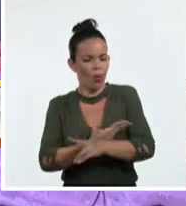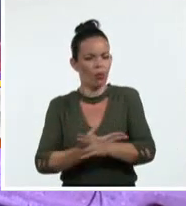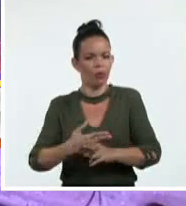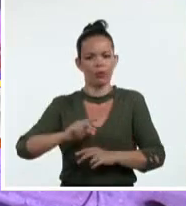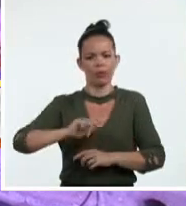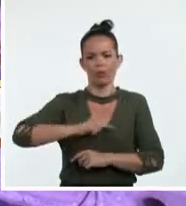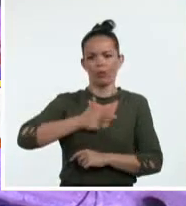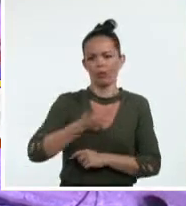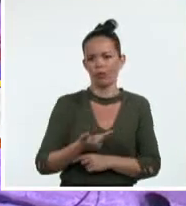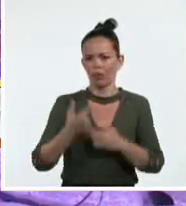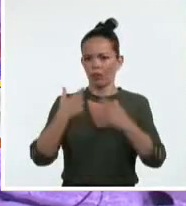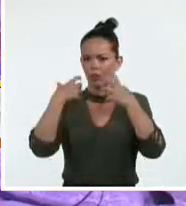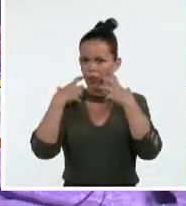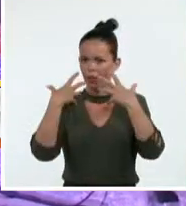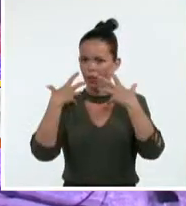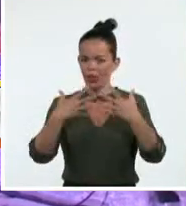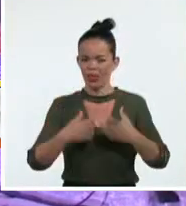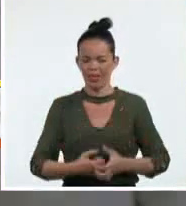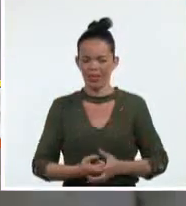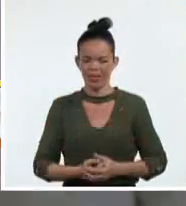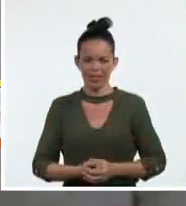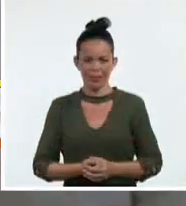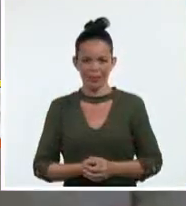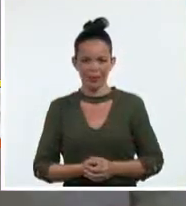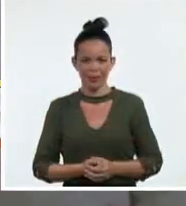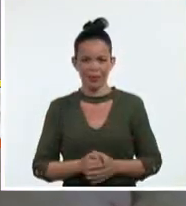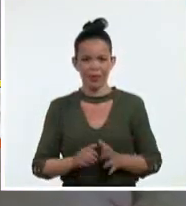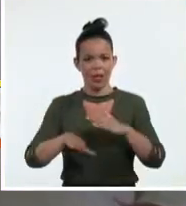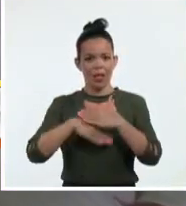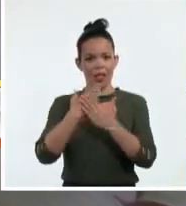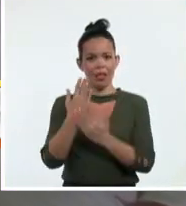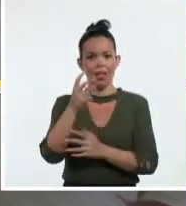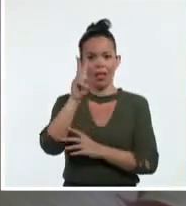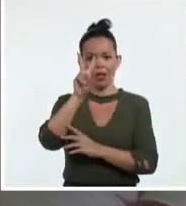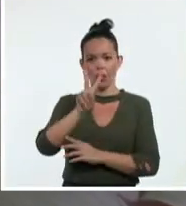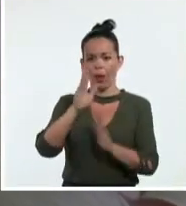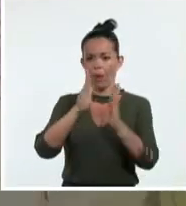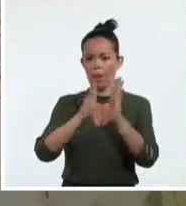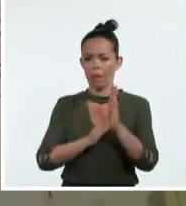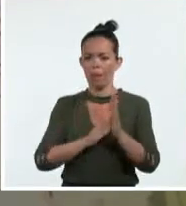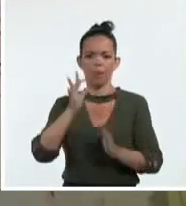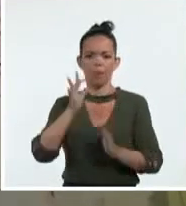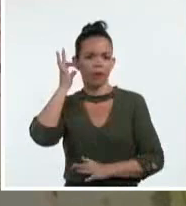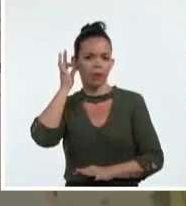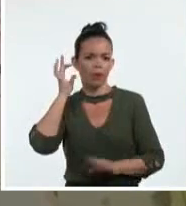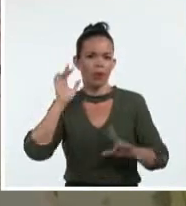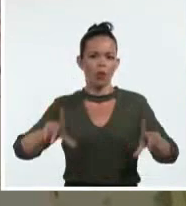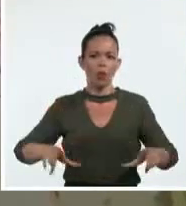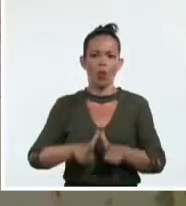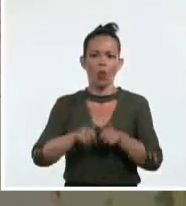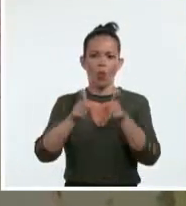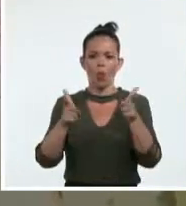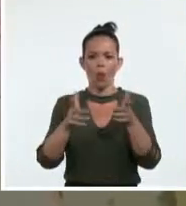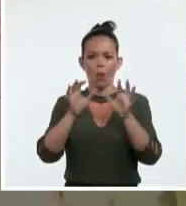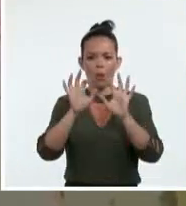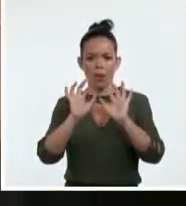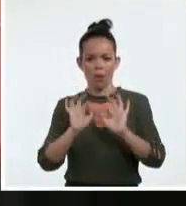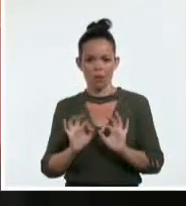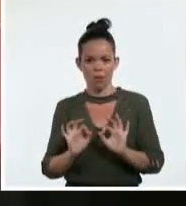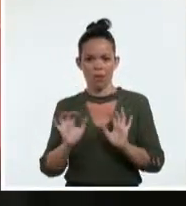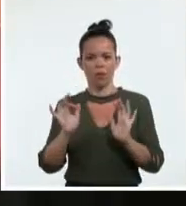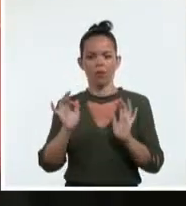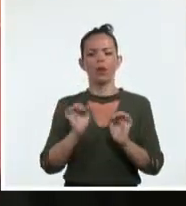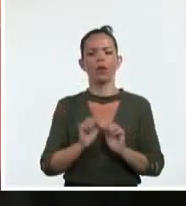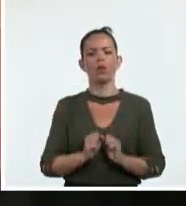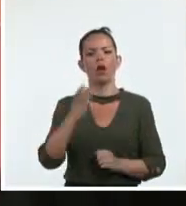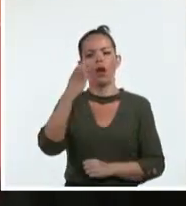que es inobjetablemente presente. El 2 de febrero es el cumpleaños de Santa María del Puerto del Príncipe, hoy